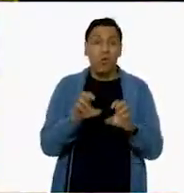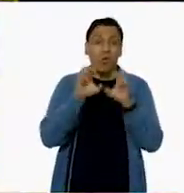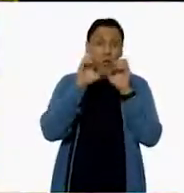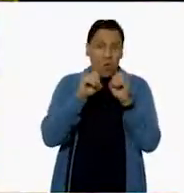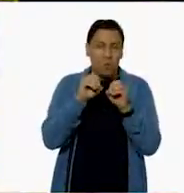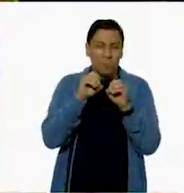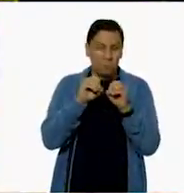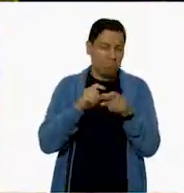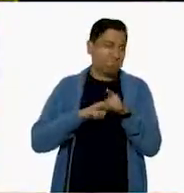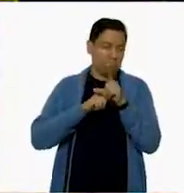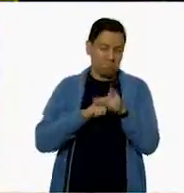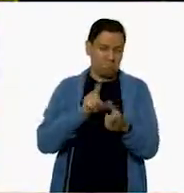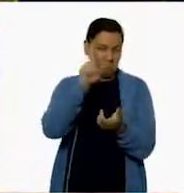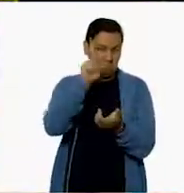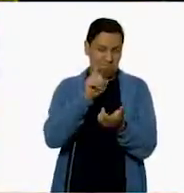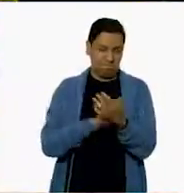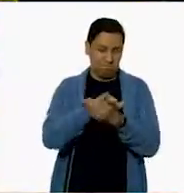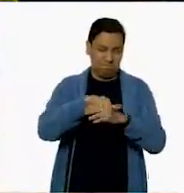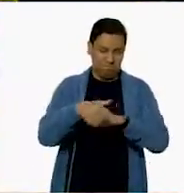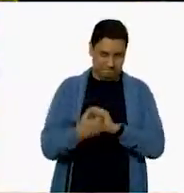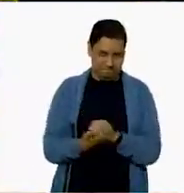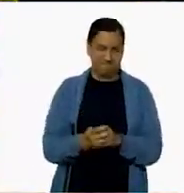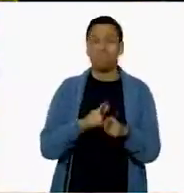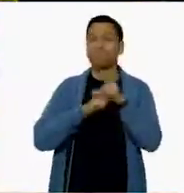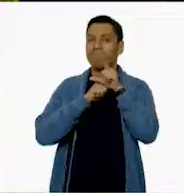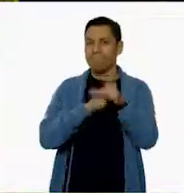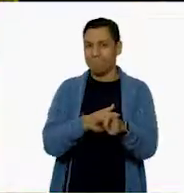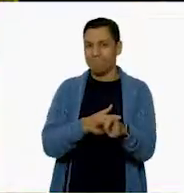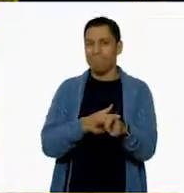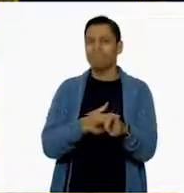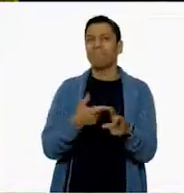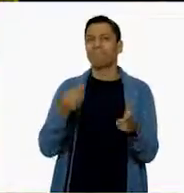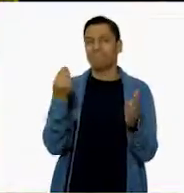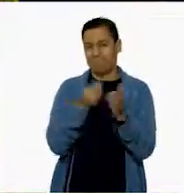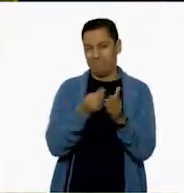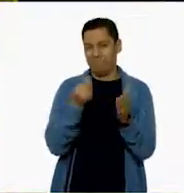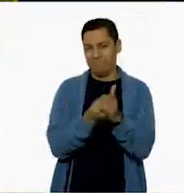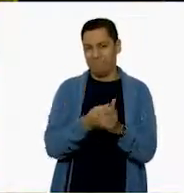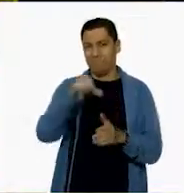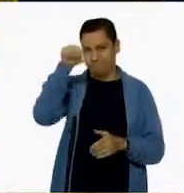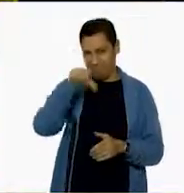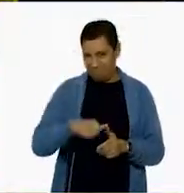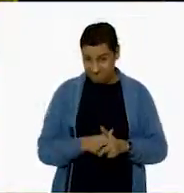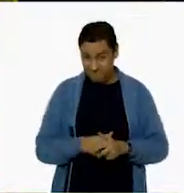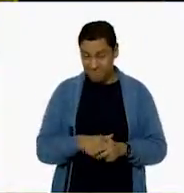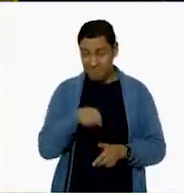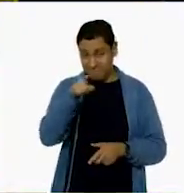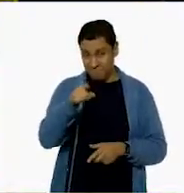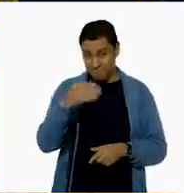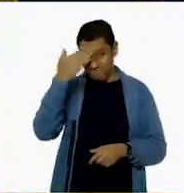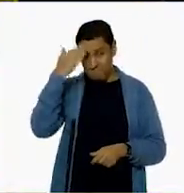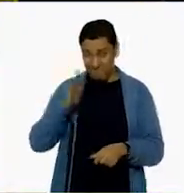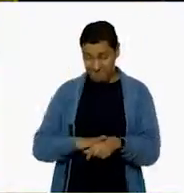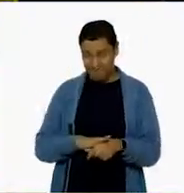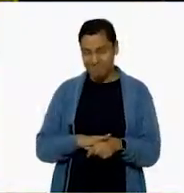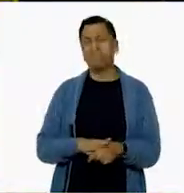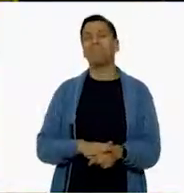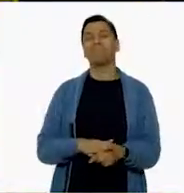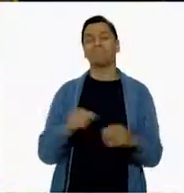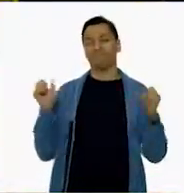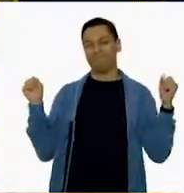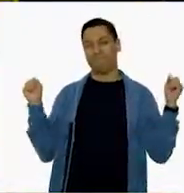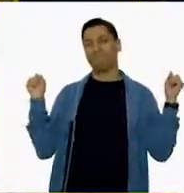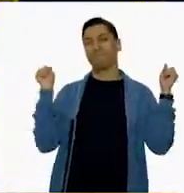Ahora es momento de seguir con el programa de hoy. ¿Listas? ¿Listos? ¡Muy